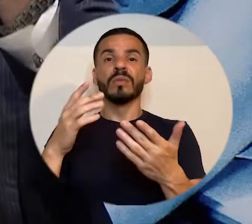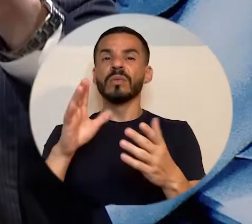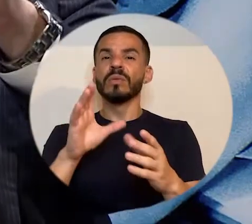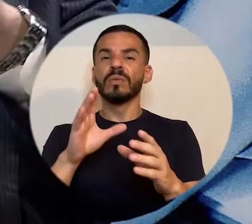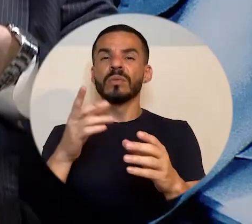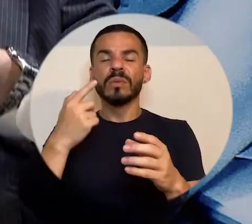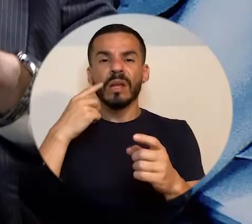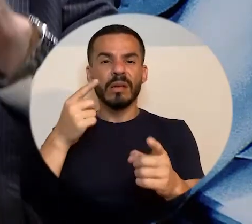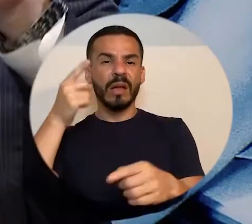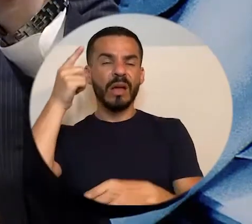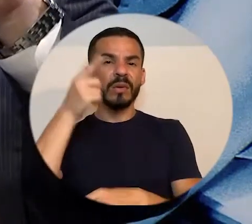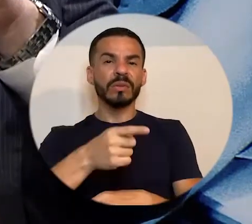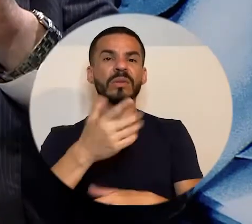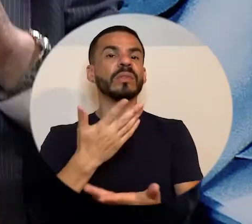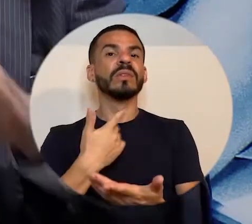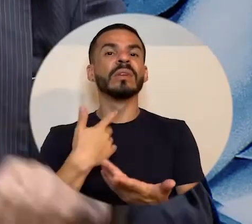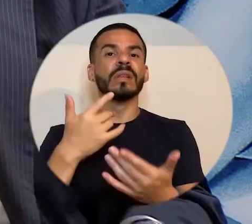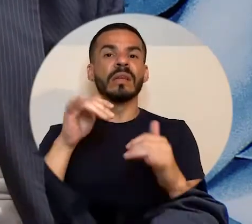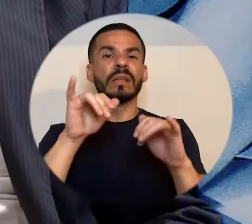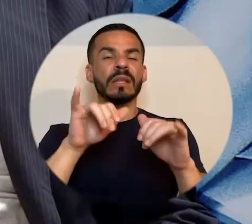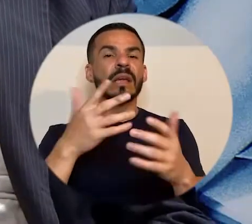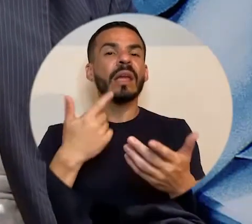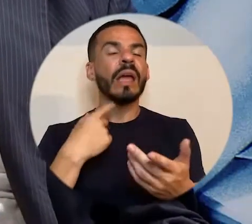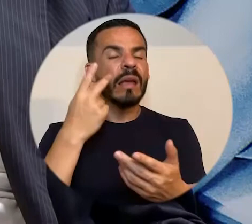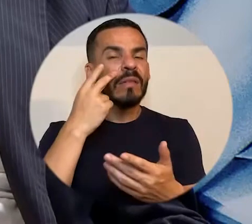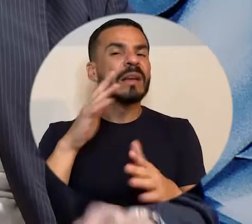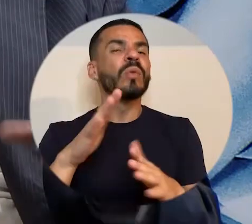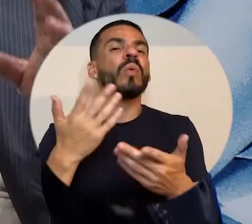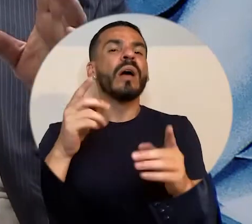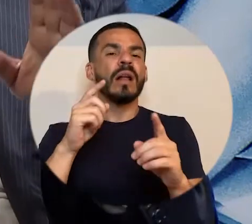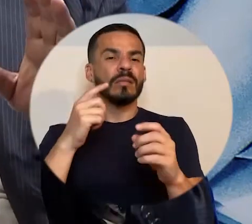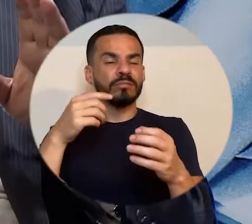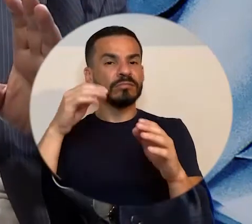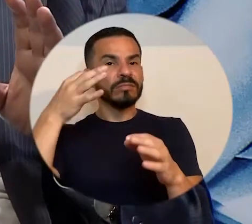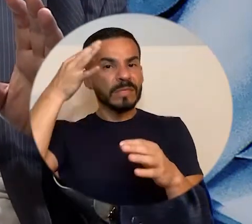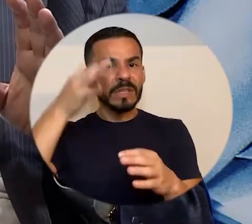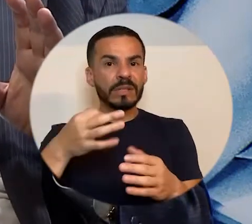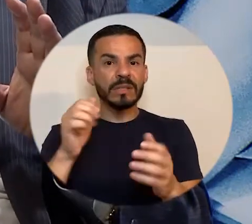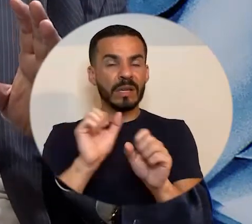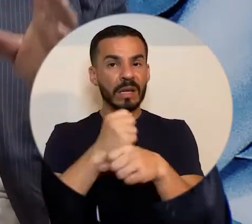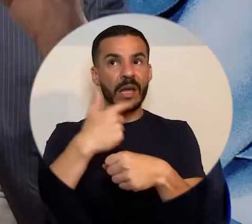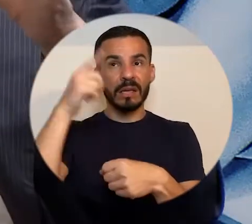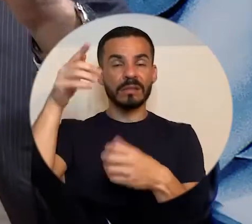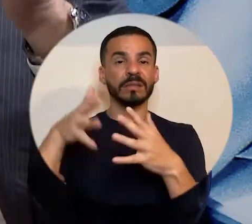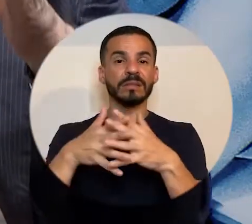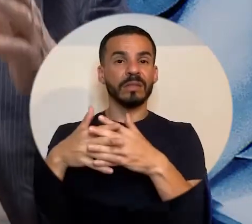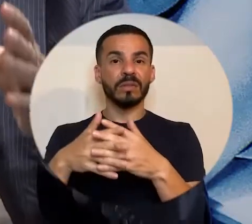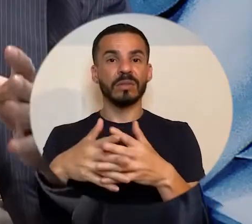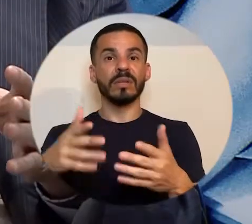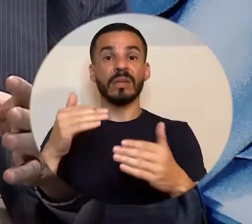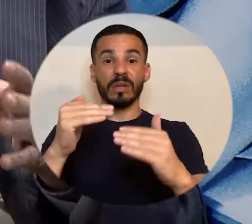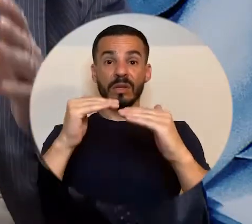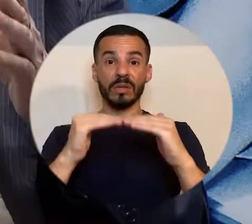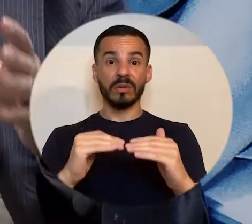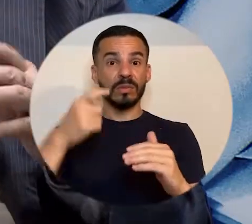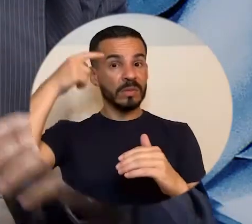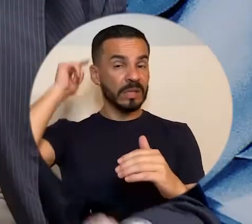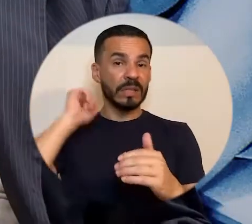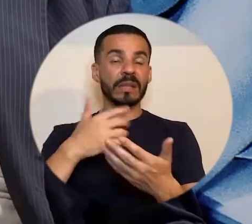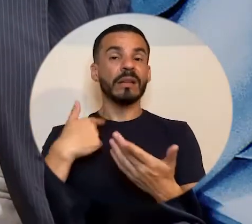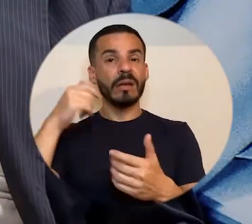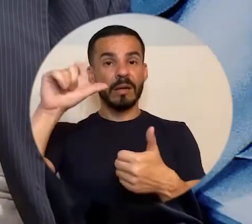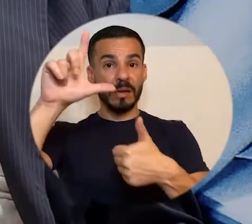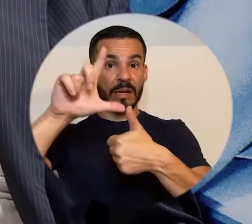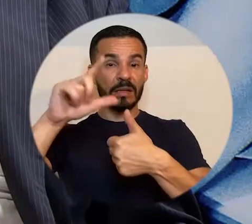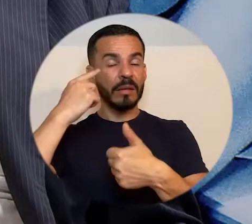cuestión autoritaria de que no se quede sucesión. Hay que ver qué medidas toma el gobierno norteamericano. Y la Subsecretaría para América Latina